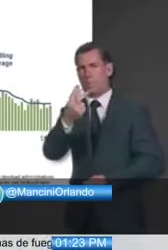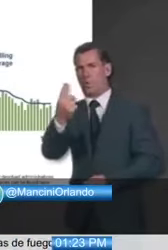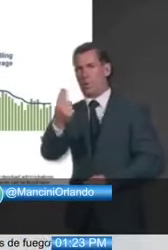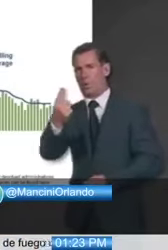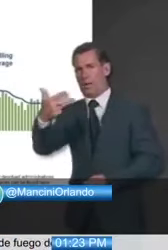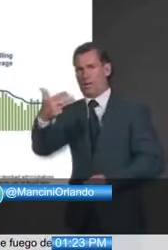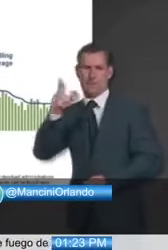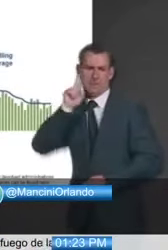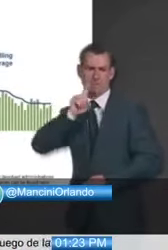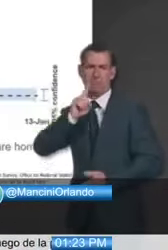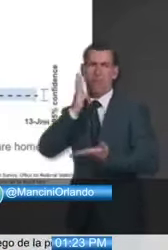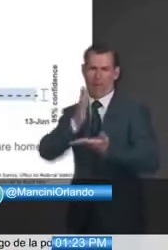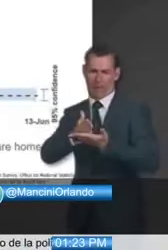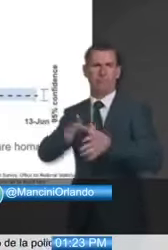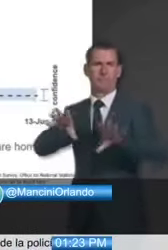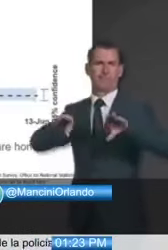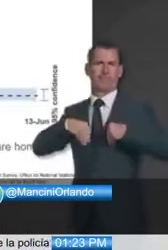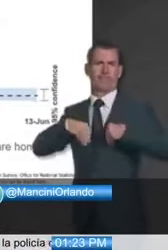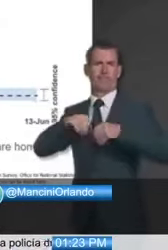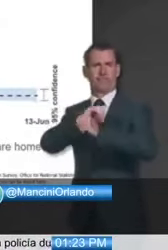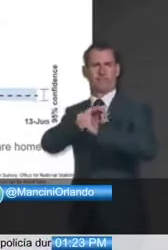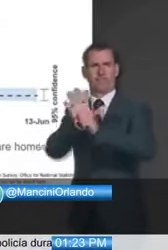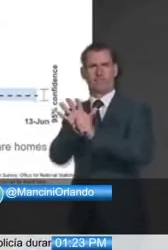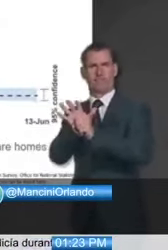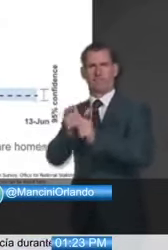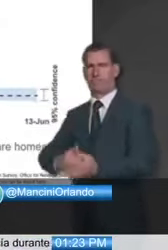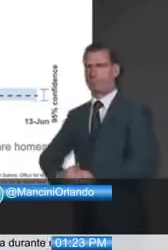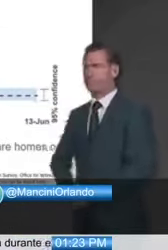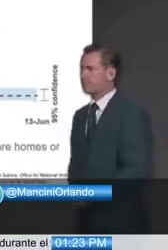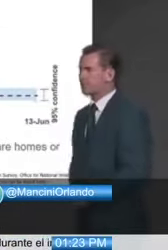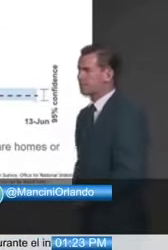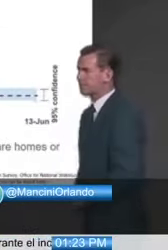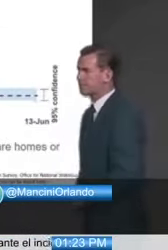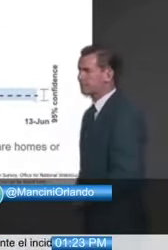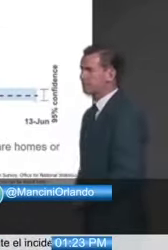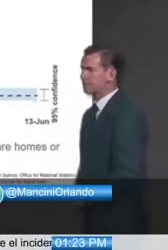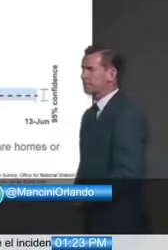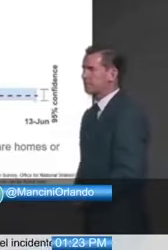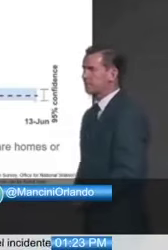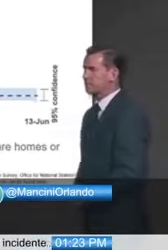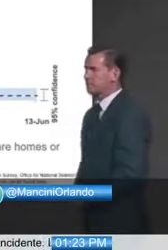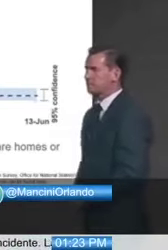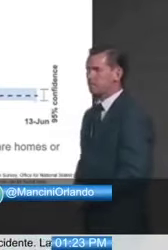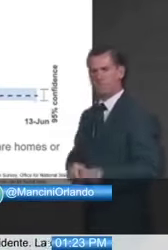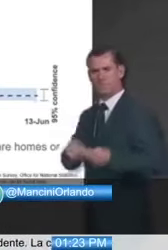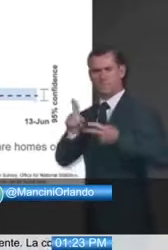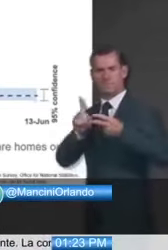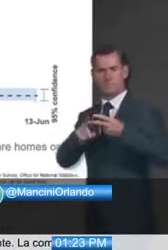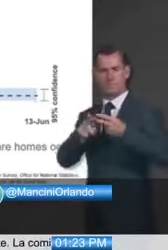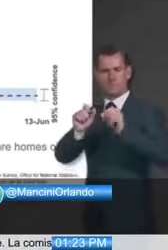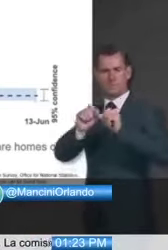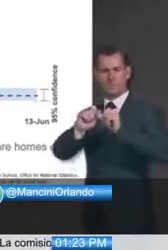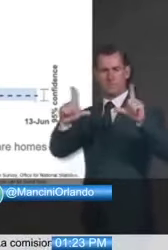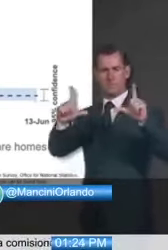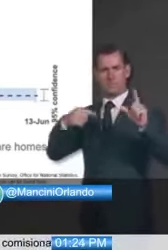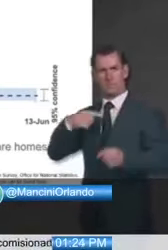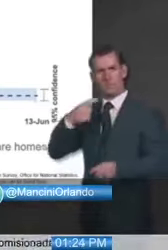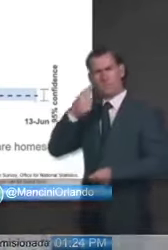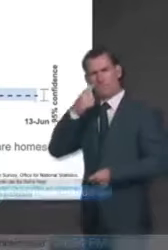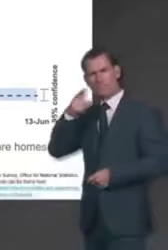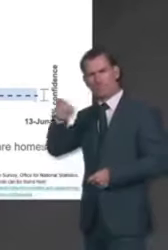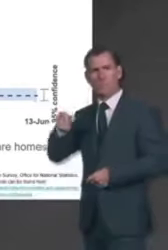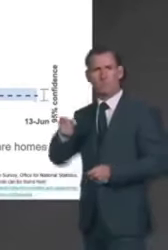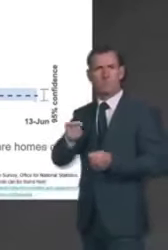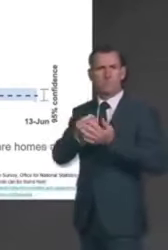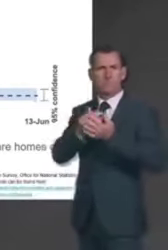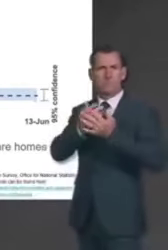ingresan a un lugar como un negocio un lugar de hospitalidad o un lugar de culto si alguien que ha estado en el lugar más